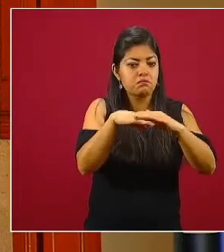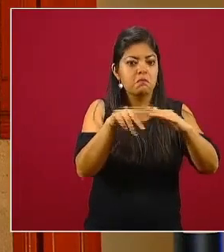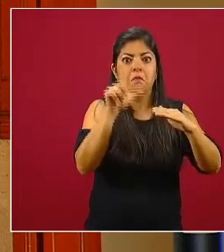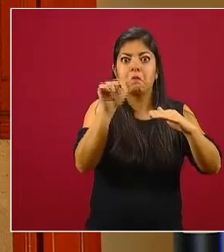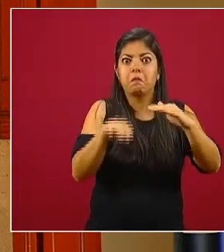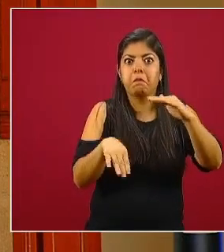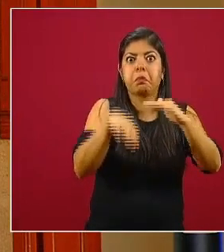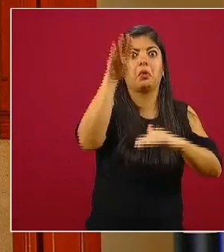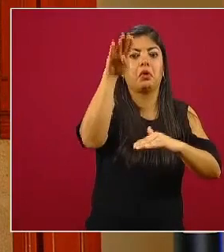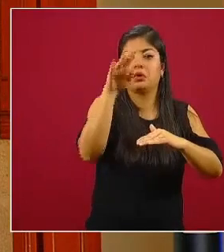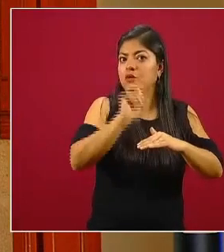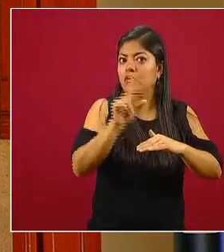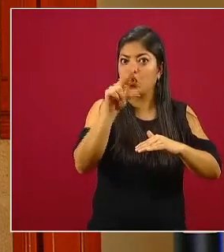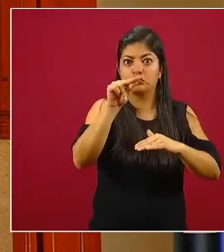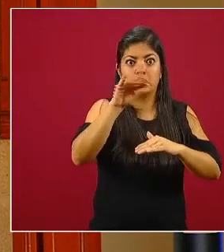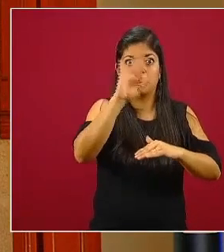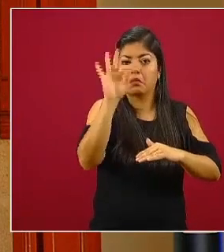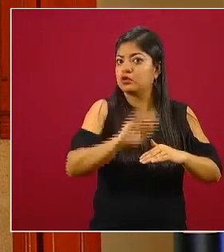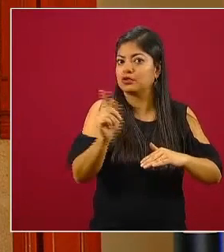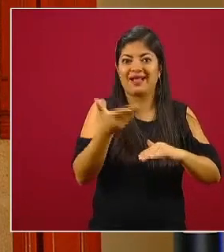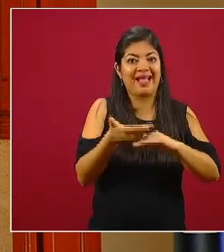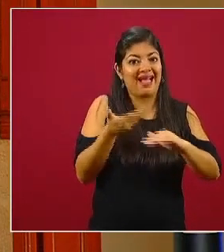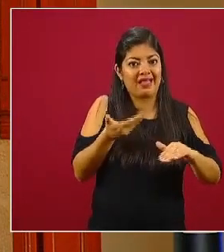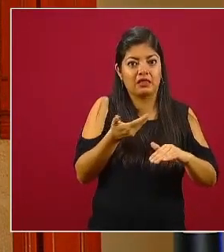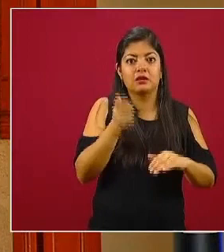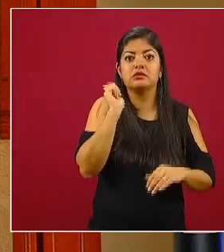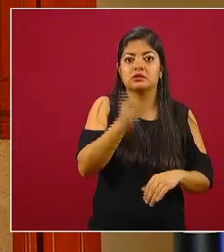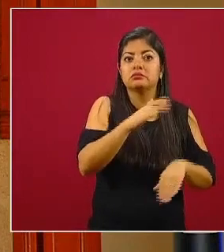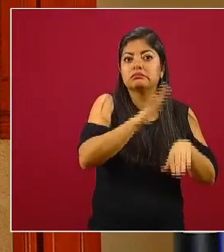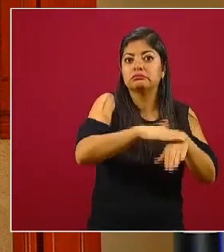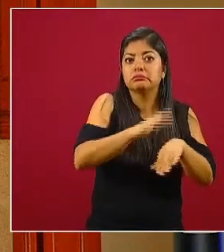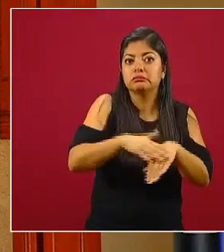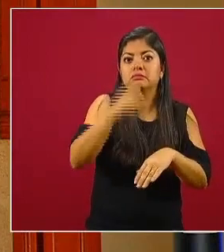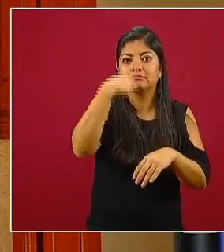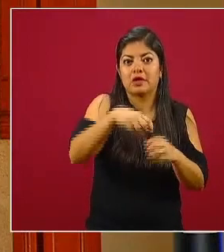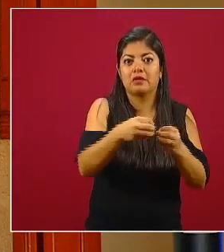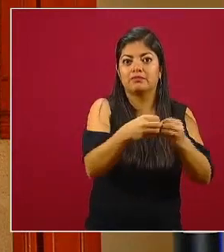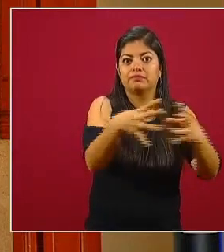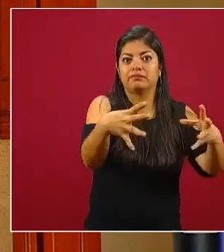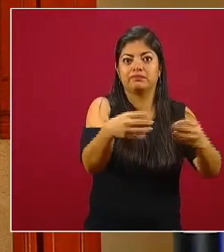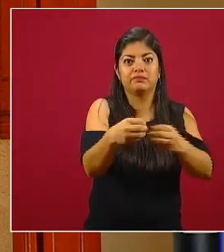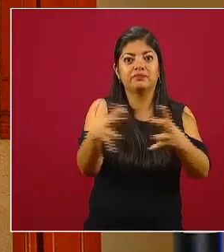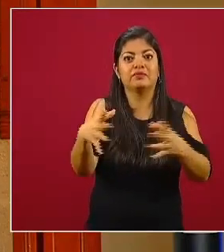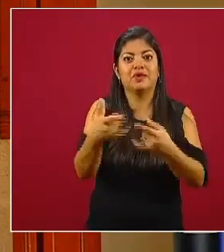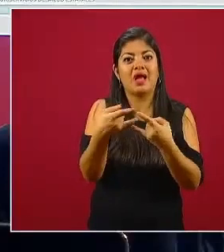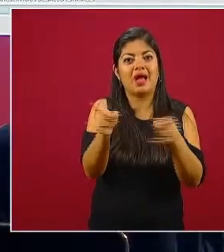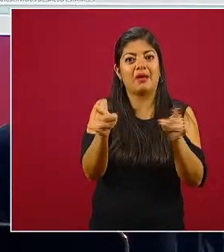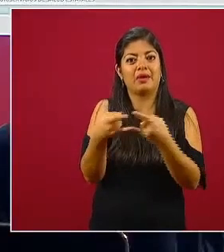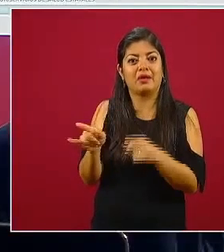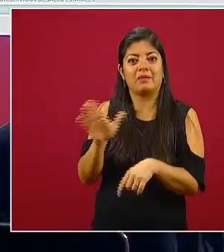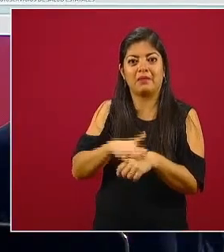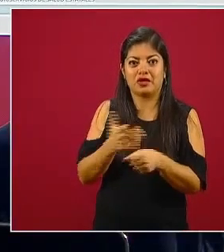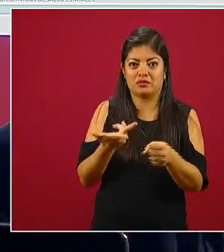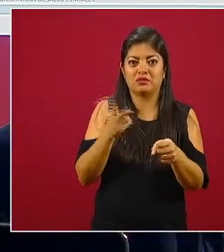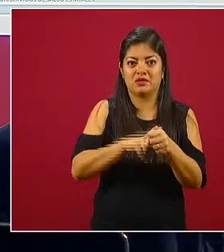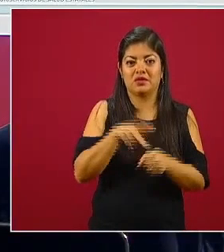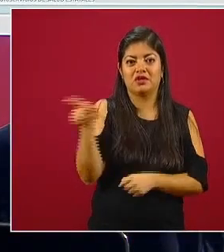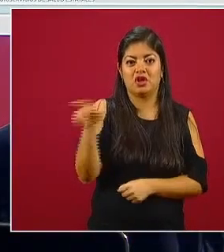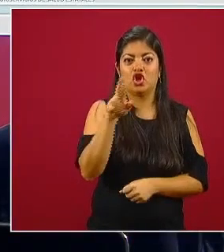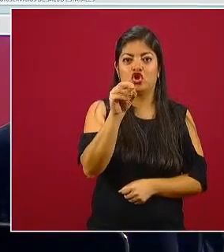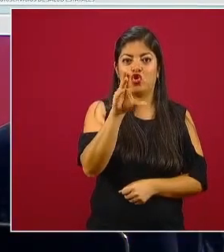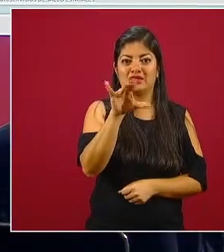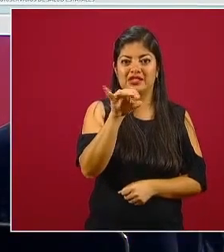ocupación, pasar del 80%, se activan los mecanismos de expansión. Tenemos ahí a nuestra compañera